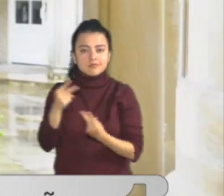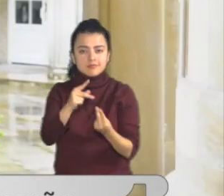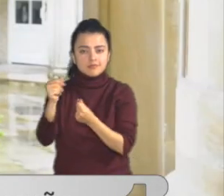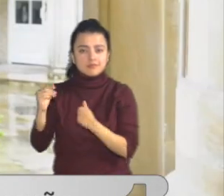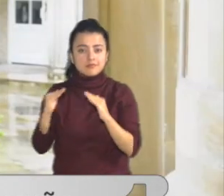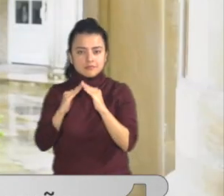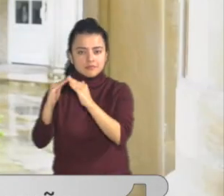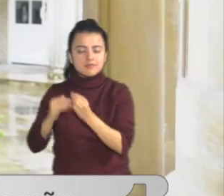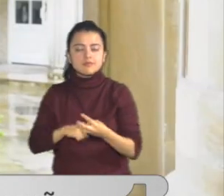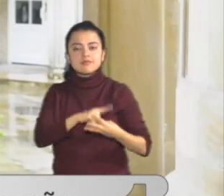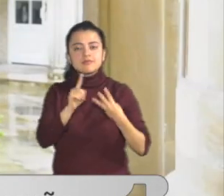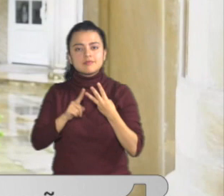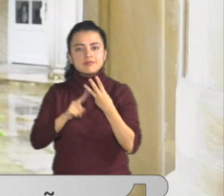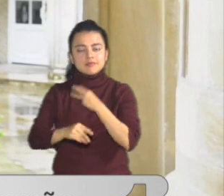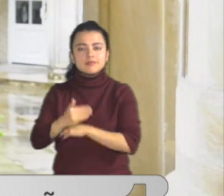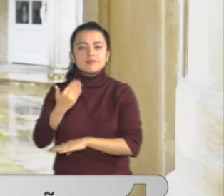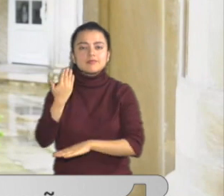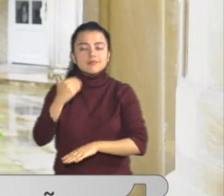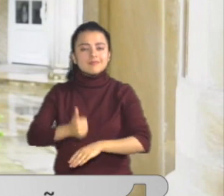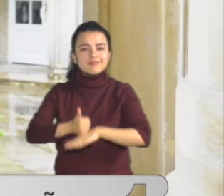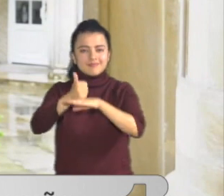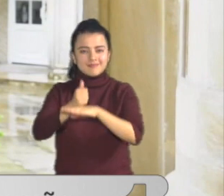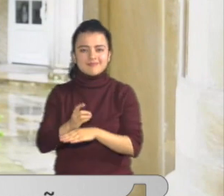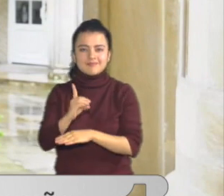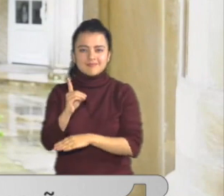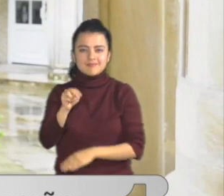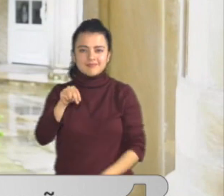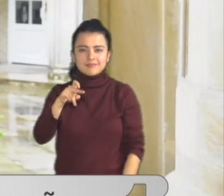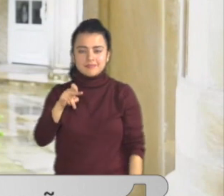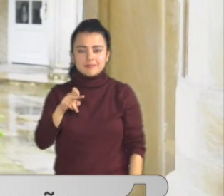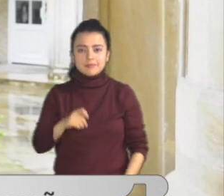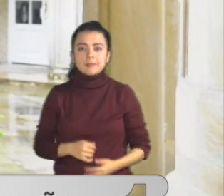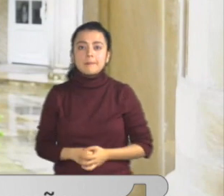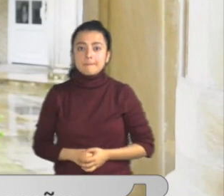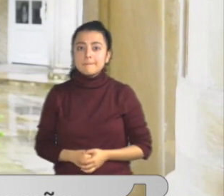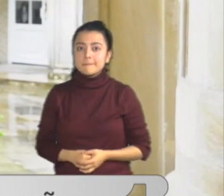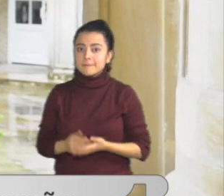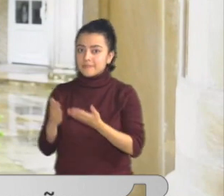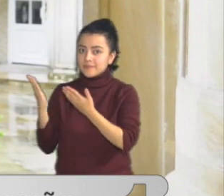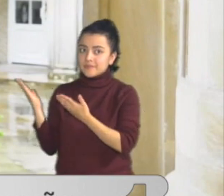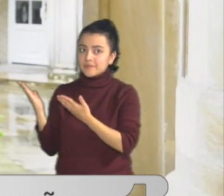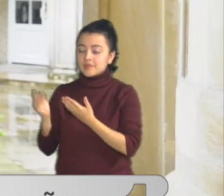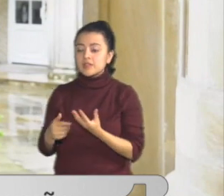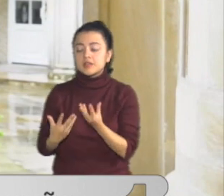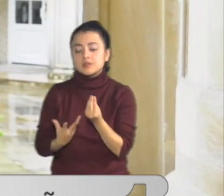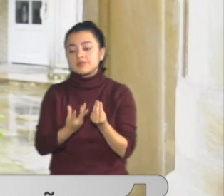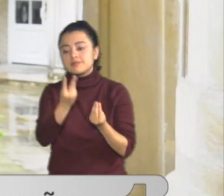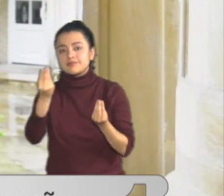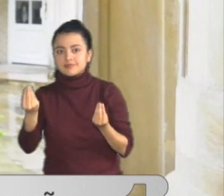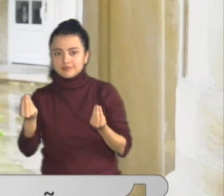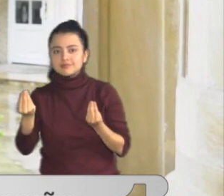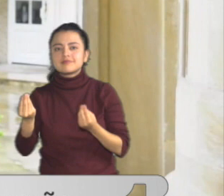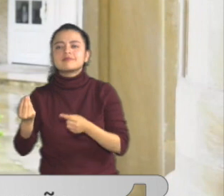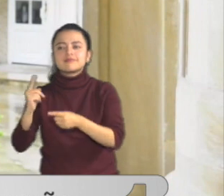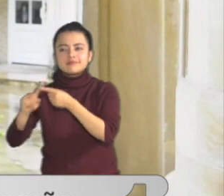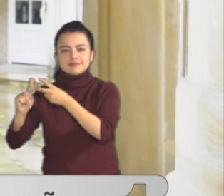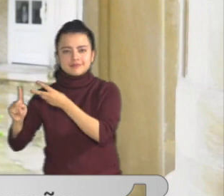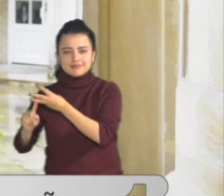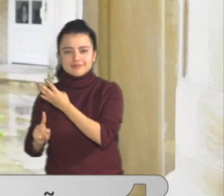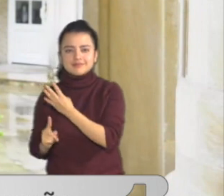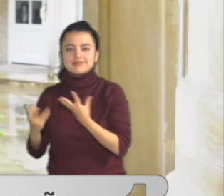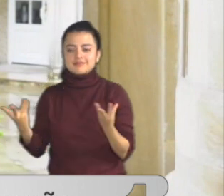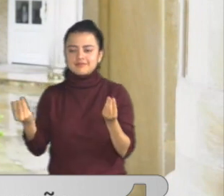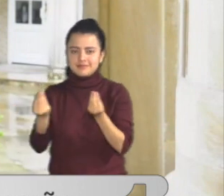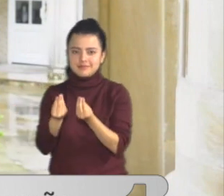gobierno del electo presidente Petro están Daniel Rojas, Carolina Corcho y Mauricio Lizcano. Ellos ya fueron designados por